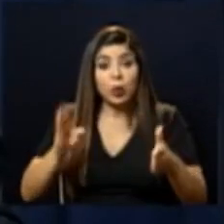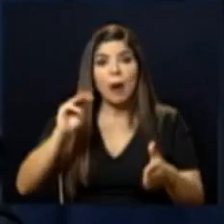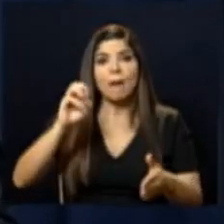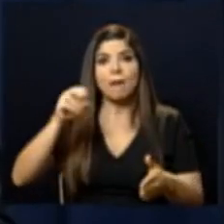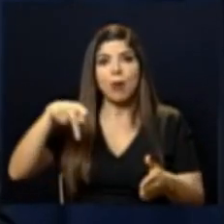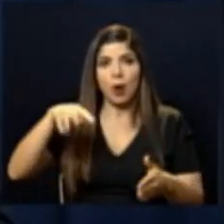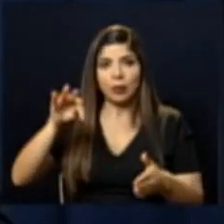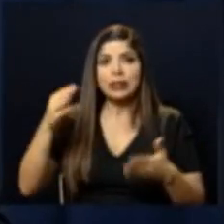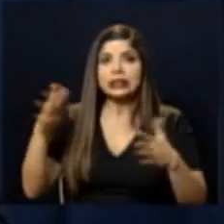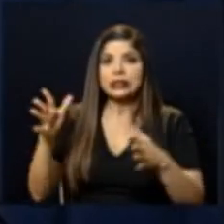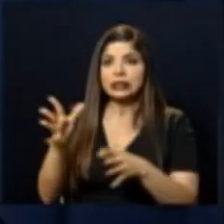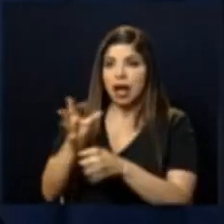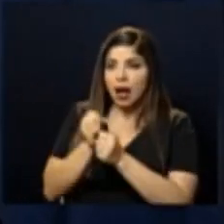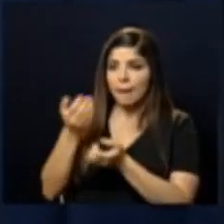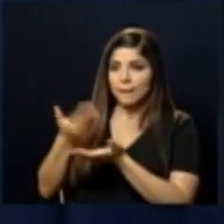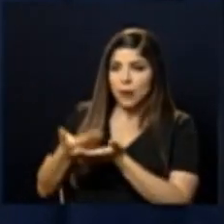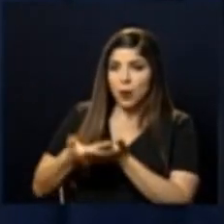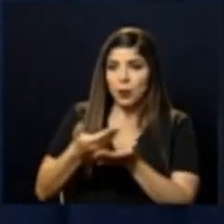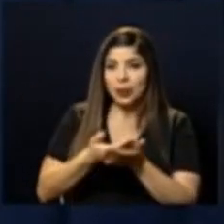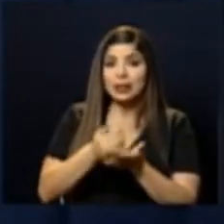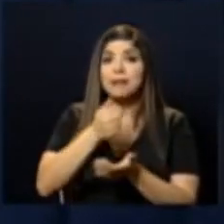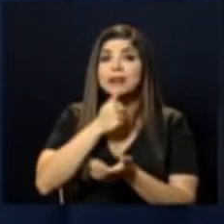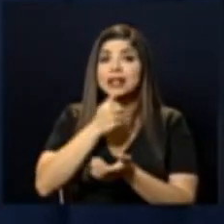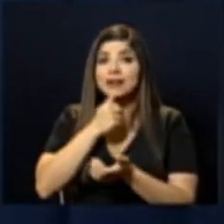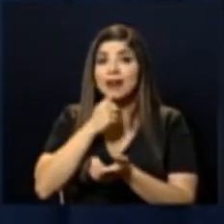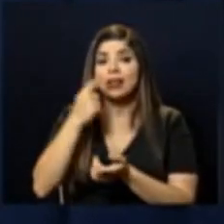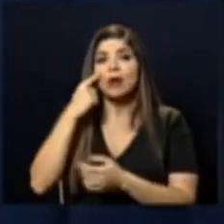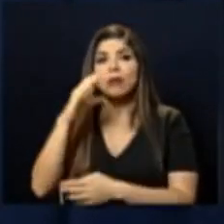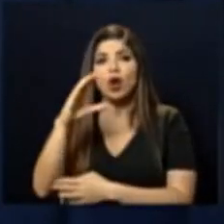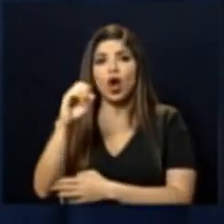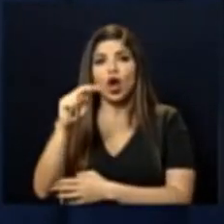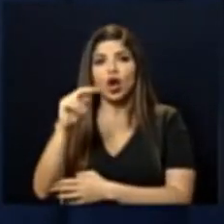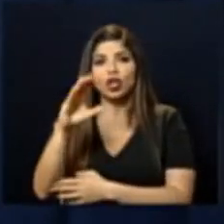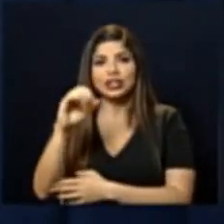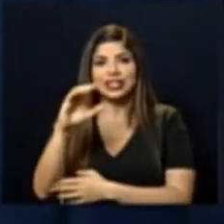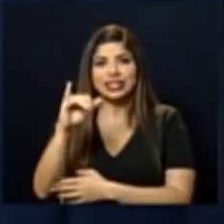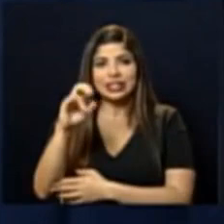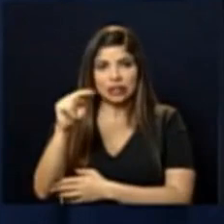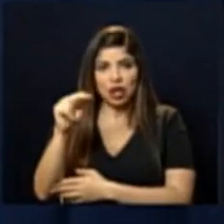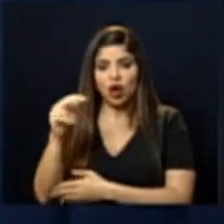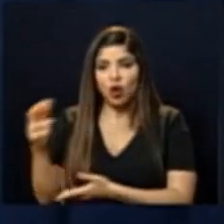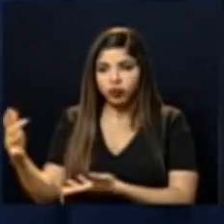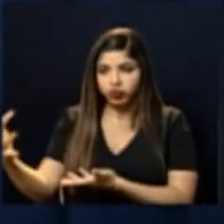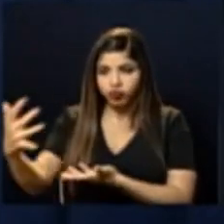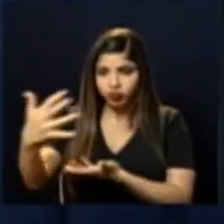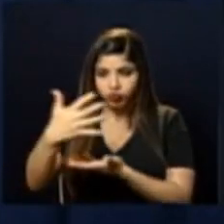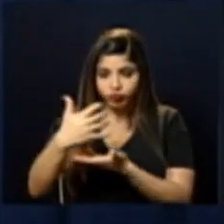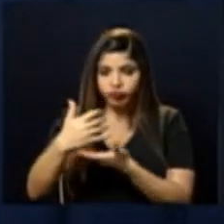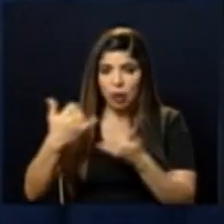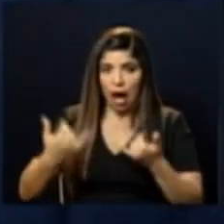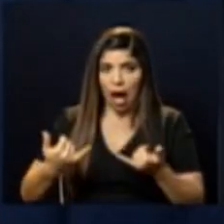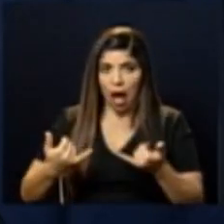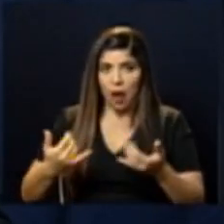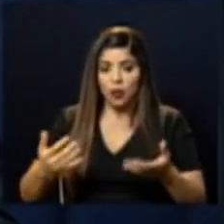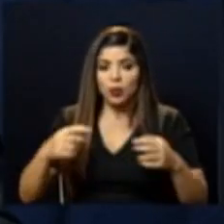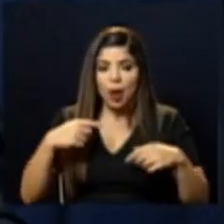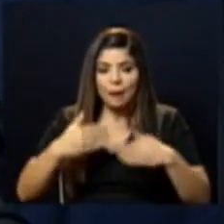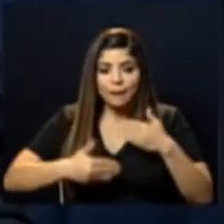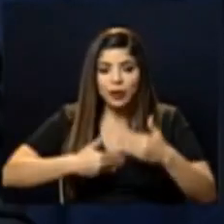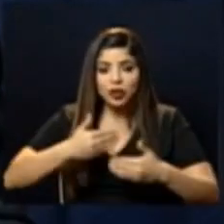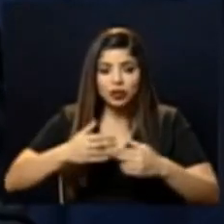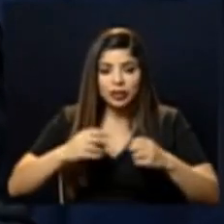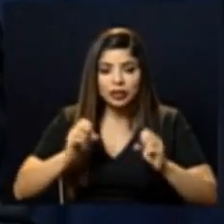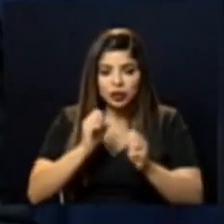recibido propuestas de iniciativas privadas vía concesión. La Las partes se encuentran actualmente en las fases